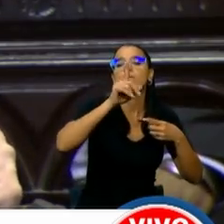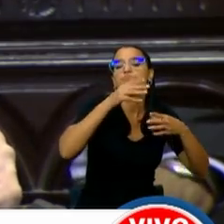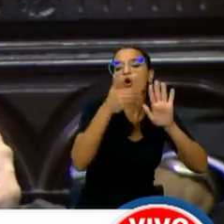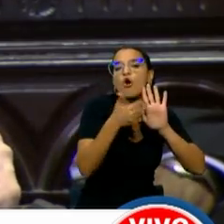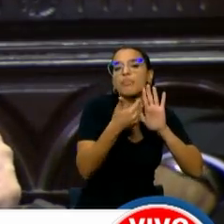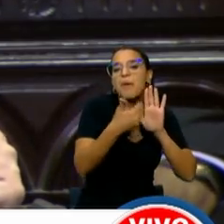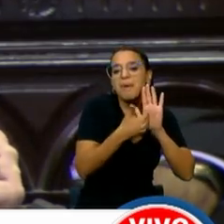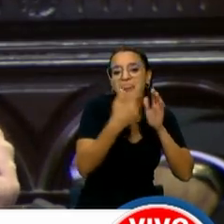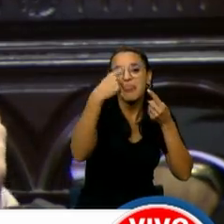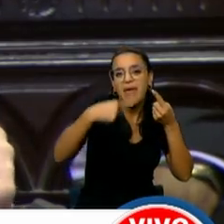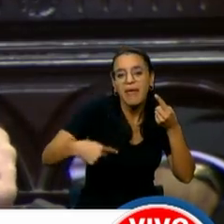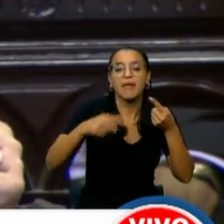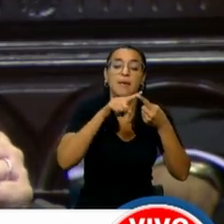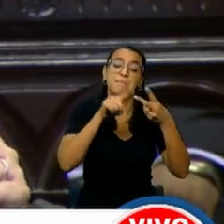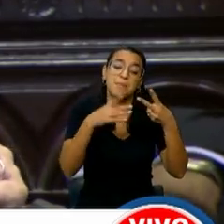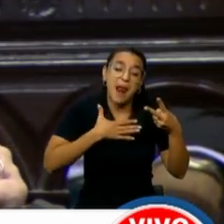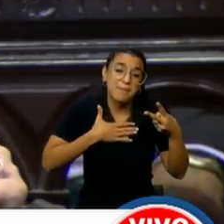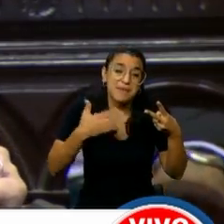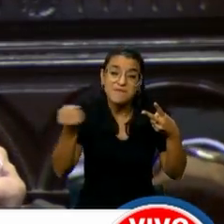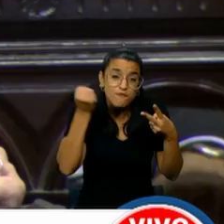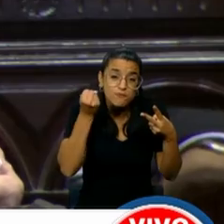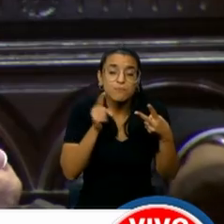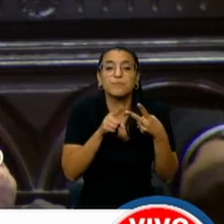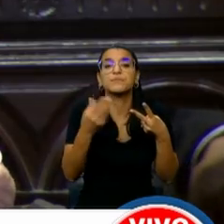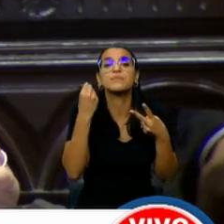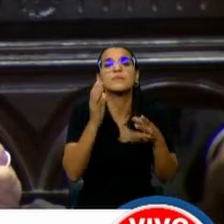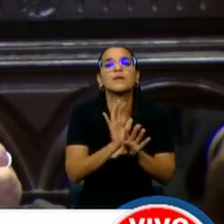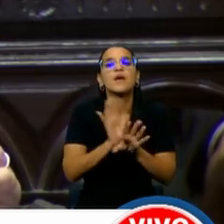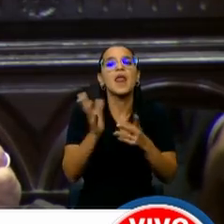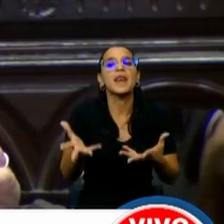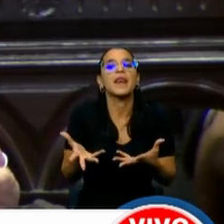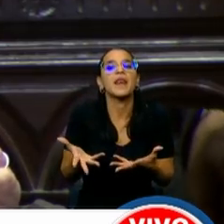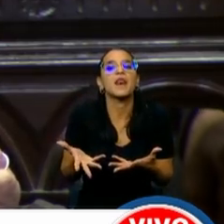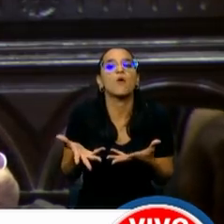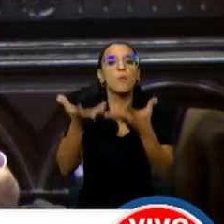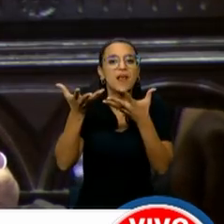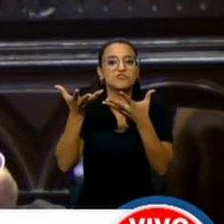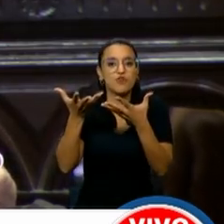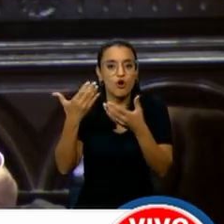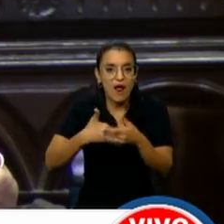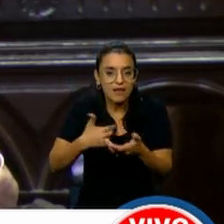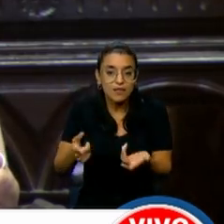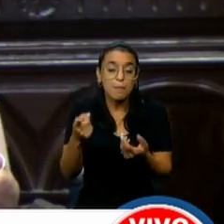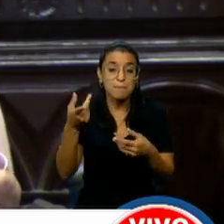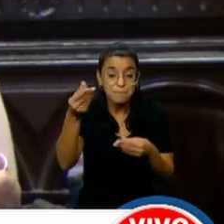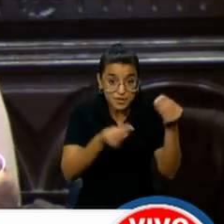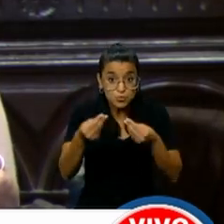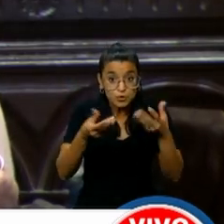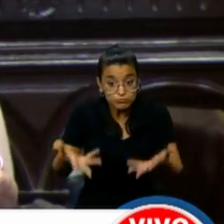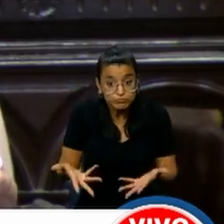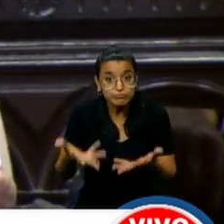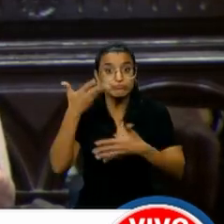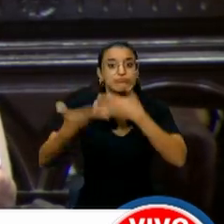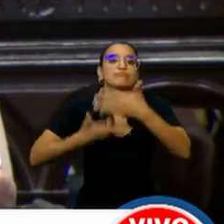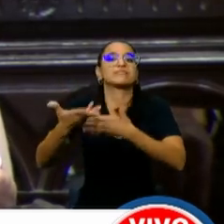caras que para mí creo que es clave y fundamental tiene que ver con la cara la recuperación es un presupuesto que pone en marcha la